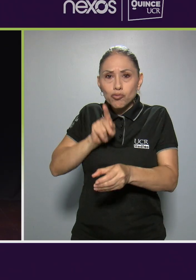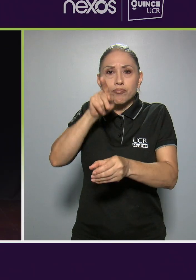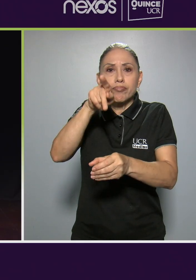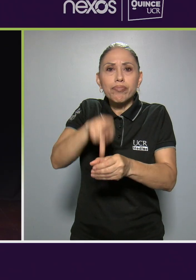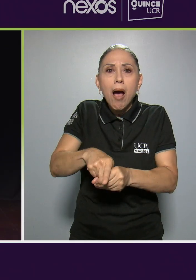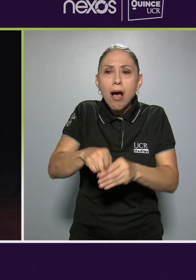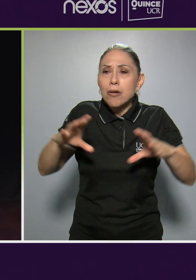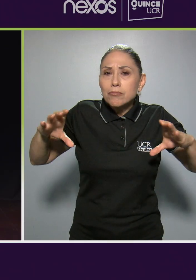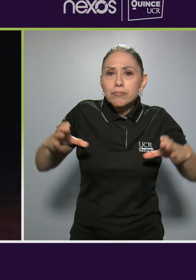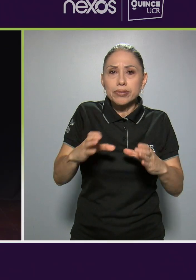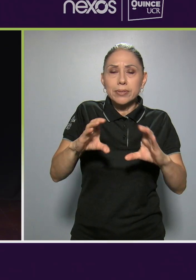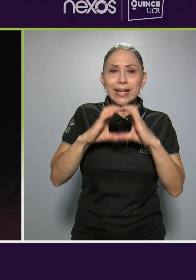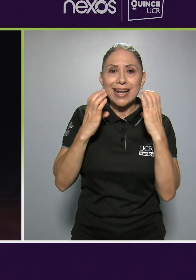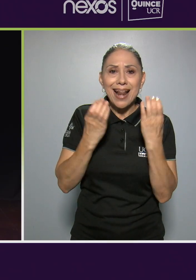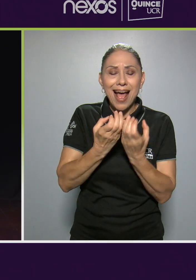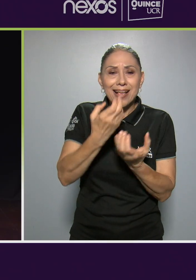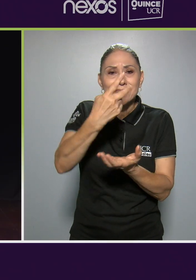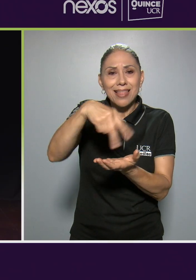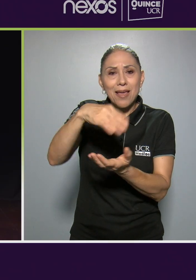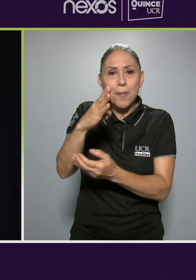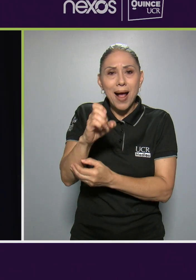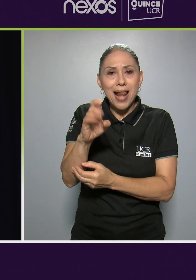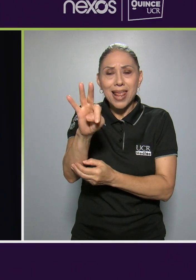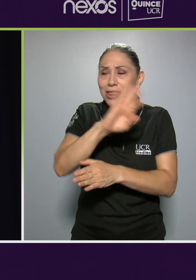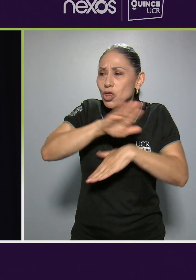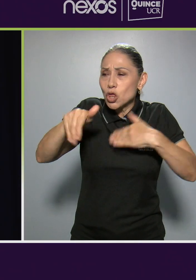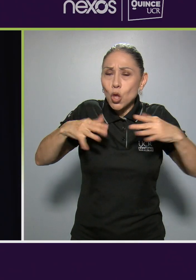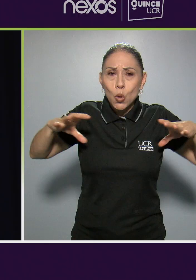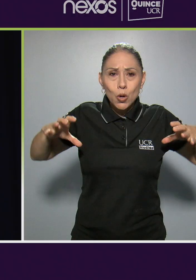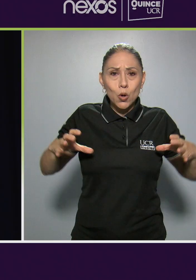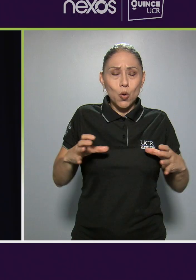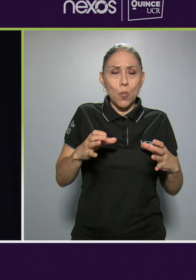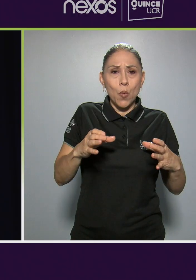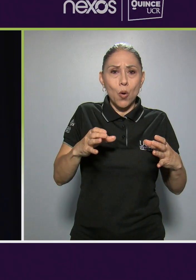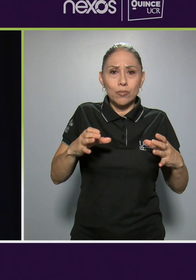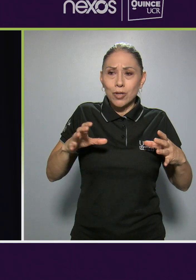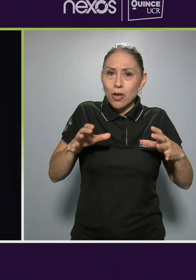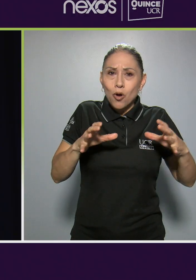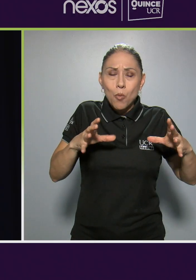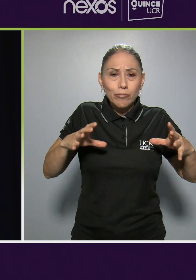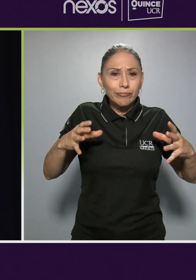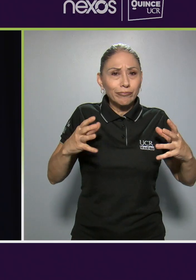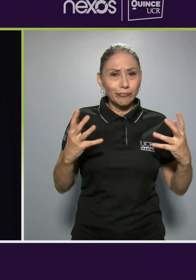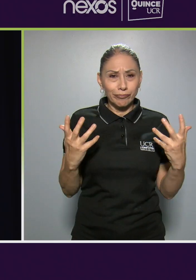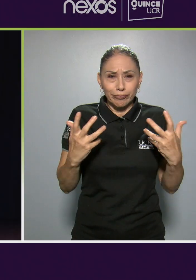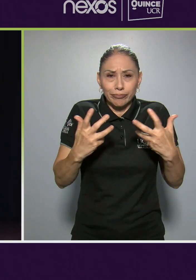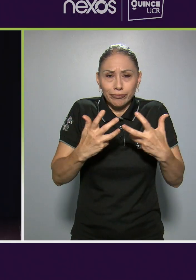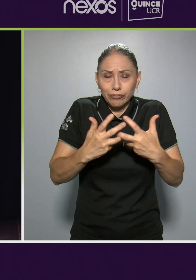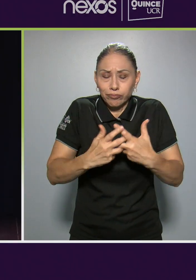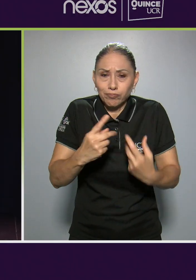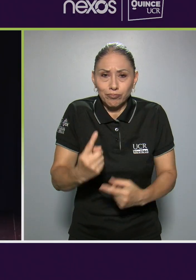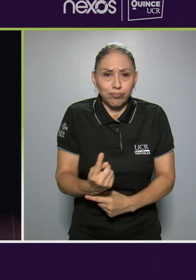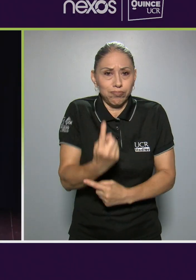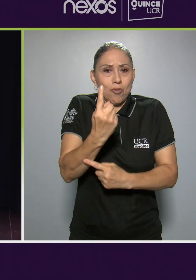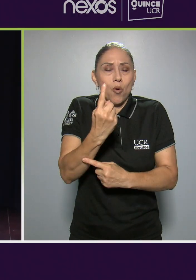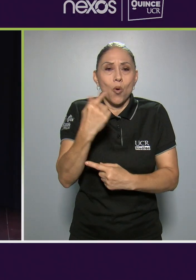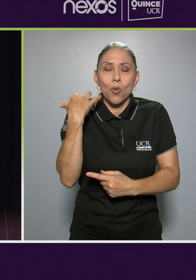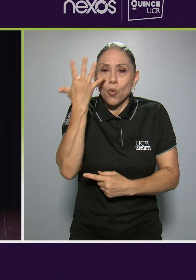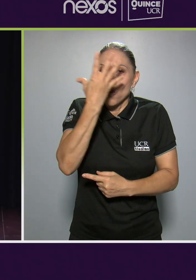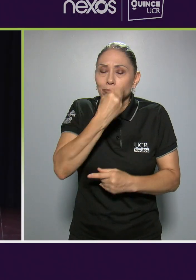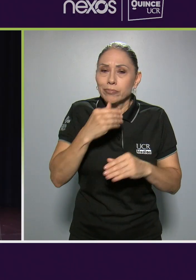grupo se llegó y éramos un solo, de una forma unísona, fue algo estupendo, fue algo muy